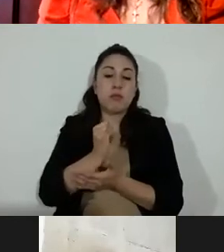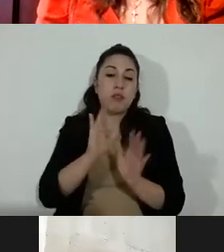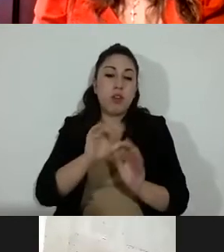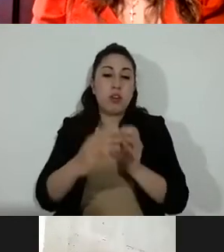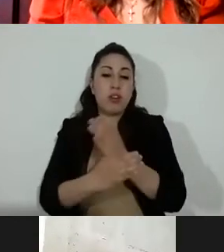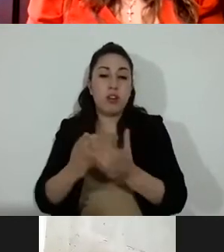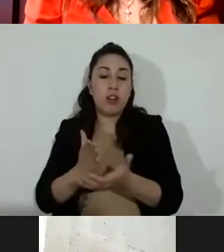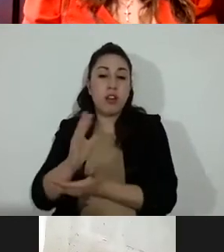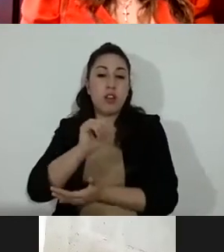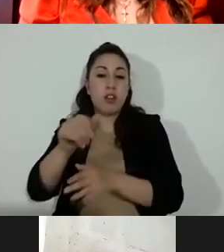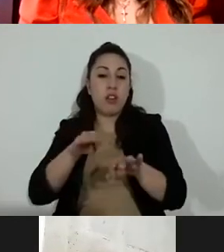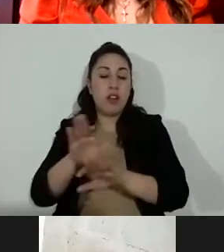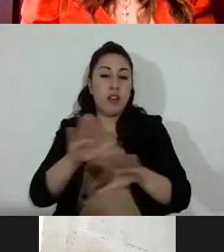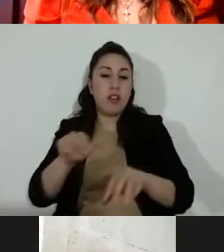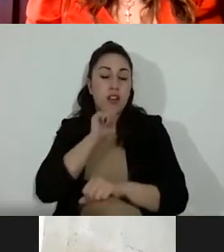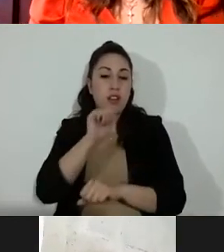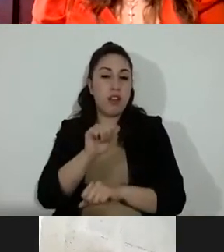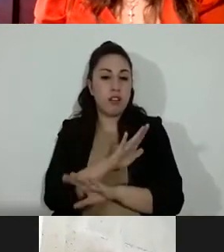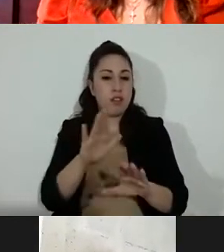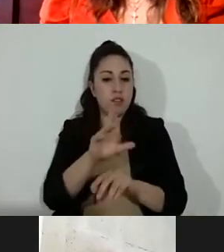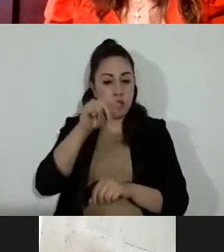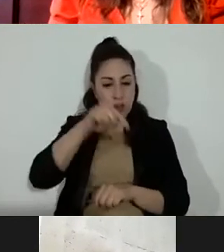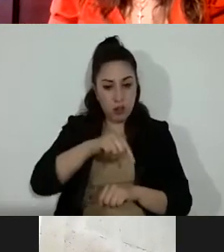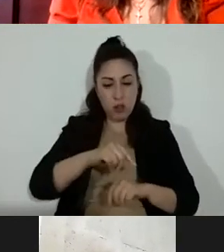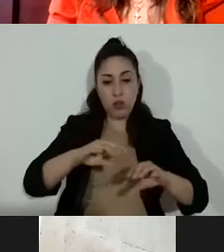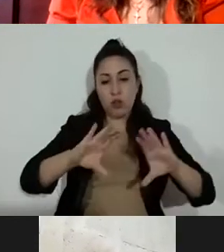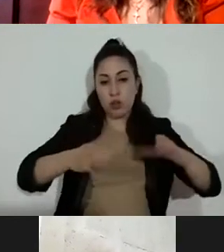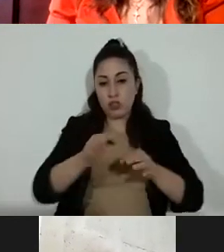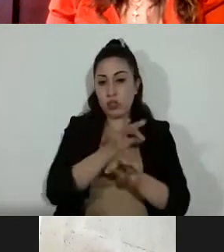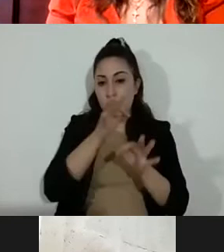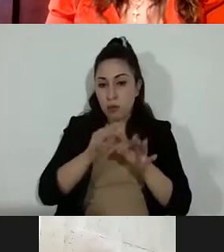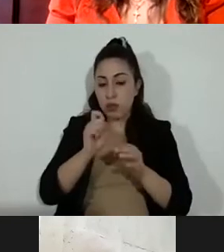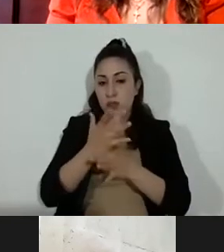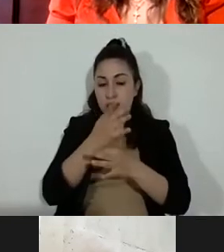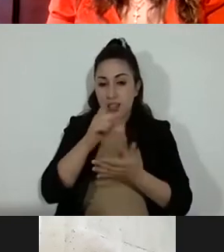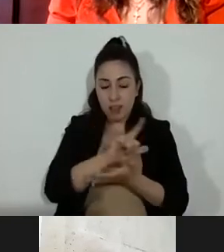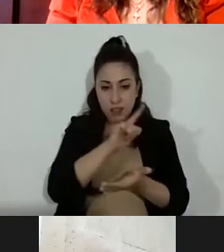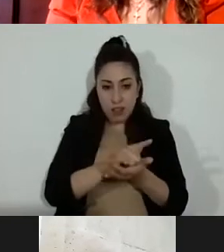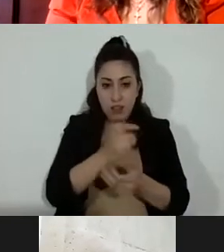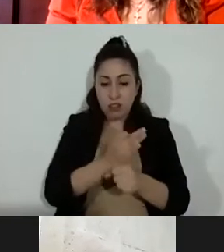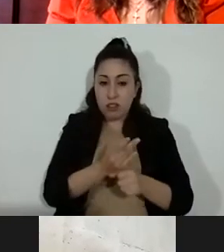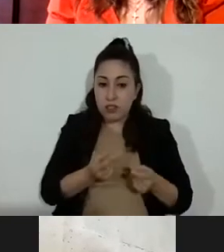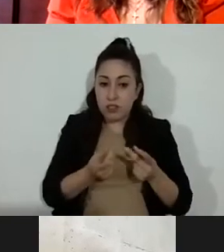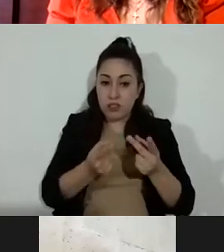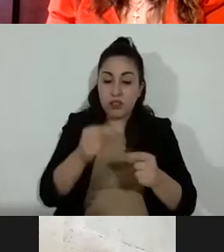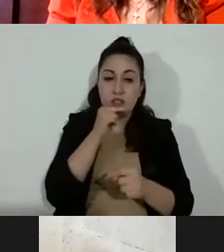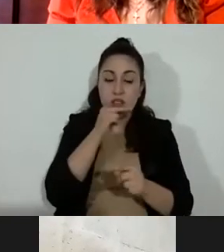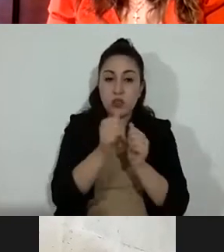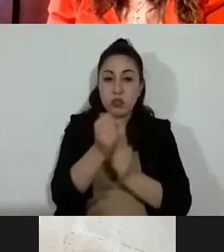legislativo ha estado trabajando a marchas forzadas con todos los acuerdos que se